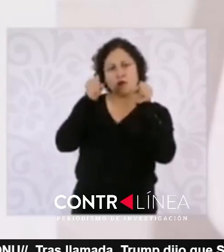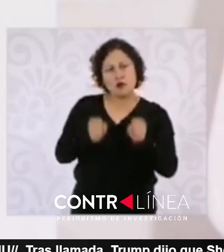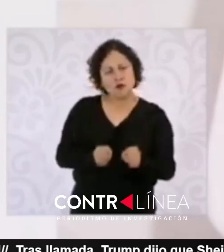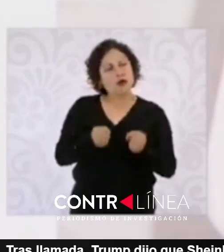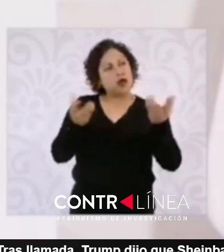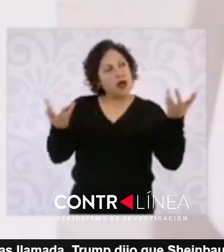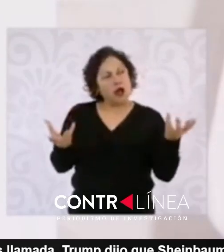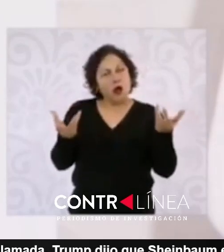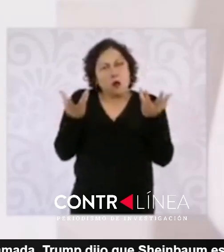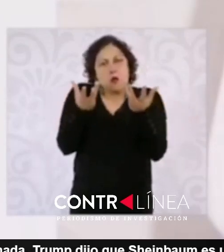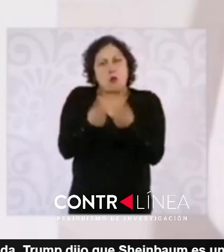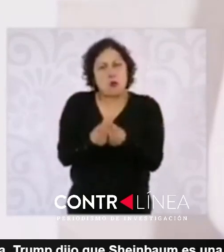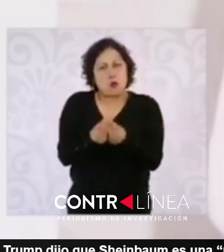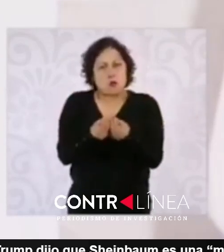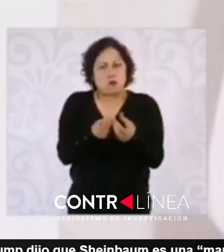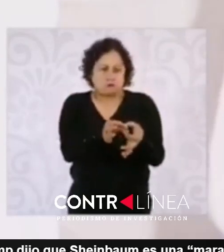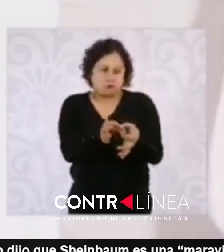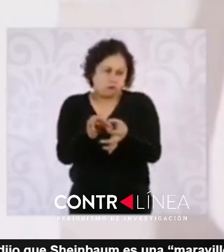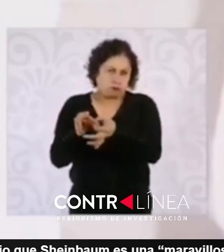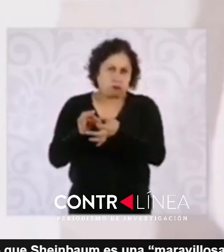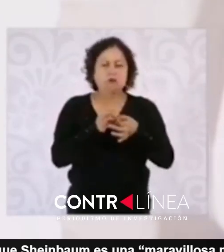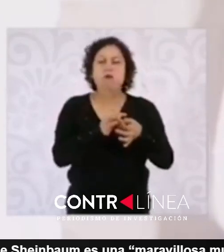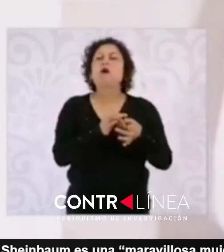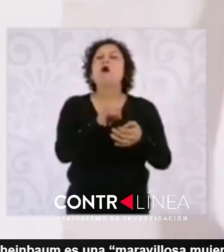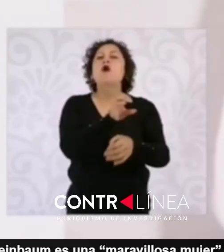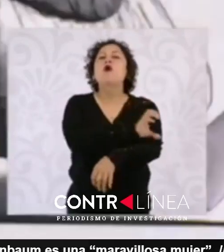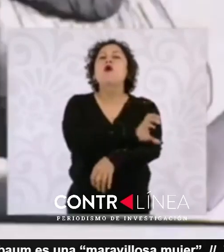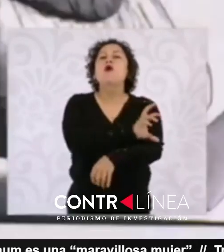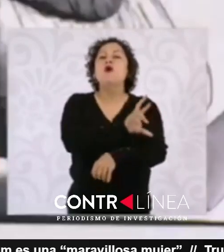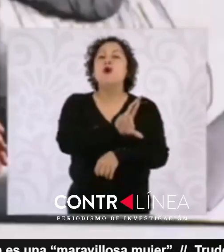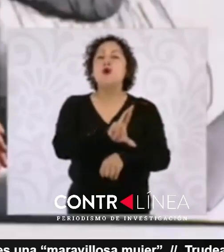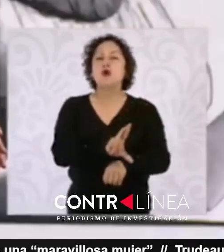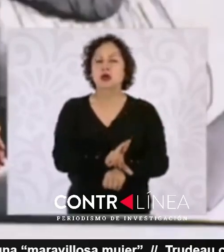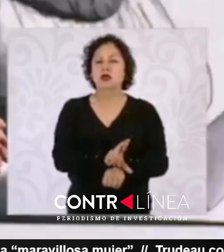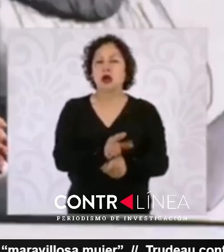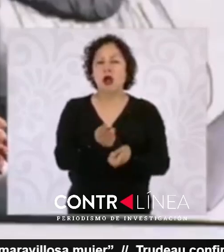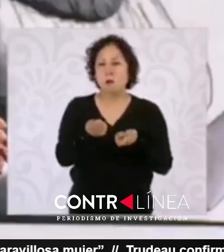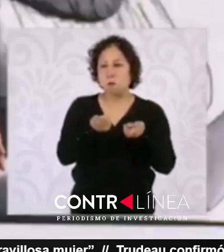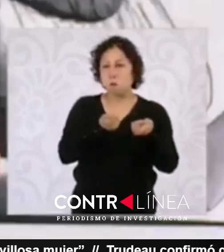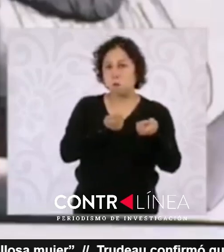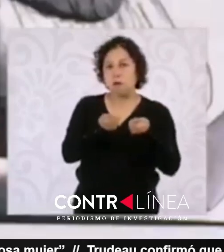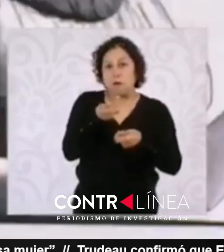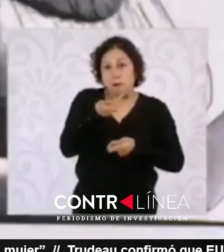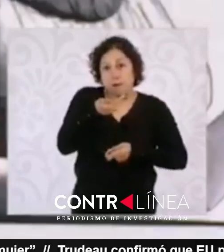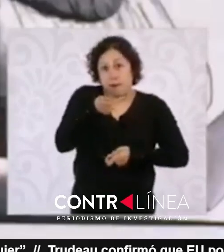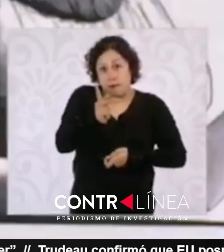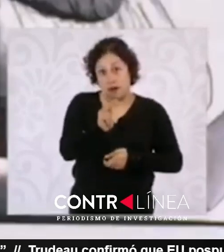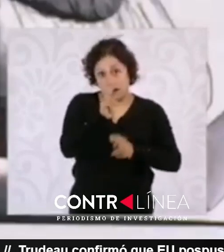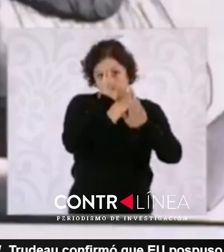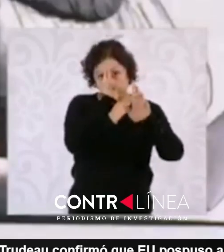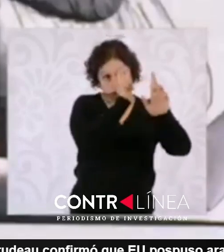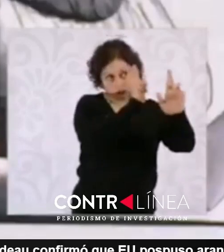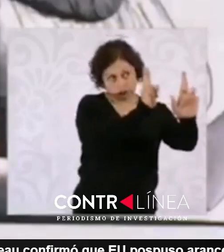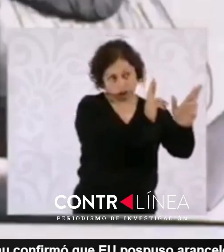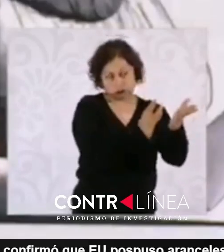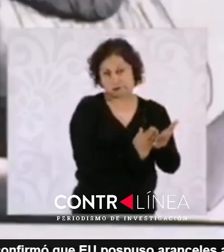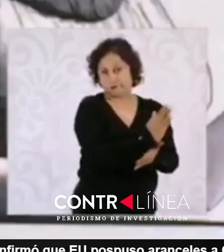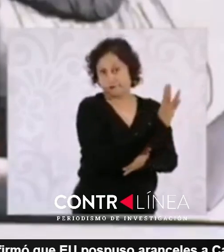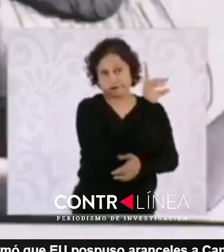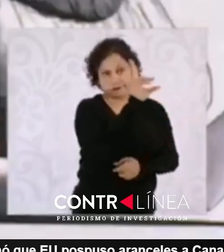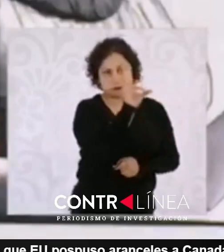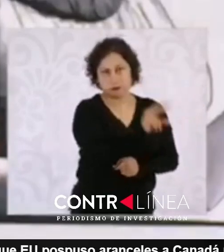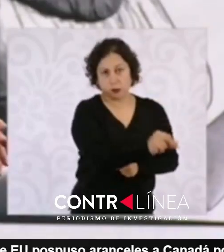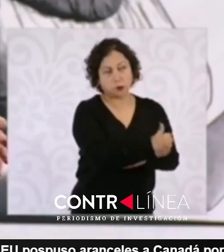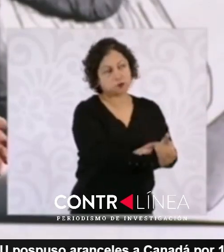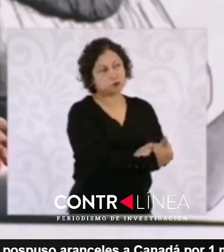se trata de colaborar, como siempre lo hemos dicho, coordinarnos sin perder la soberanía, con respeto a